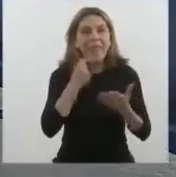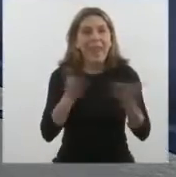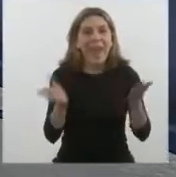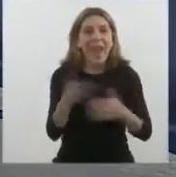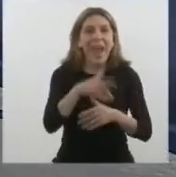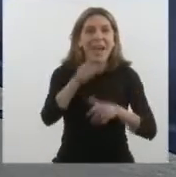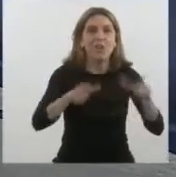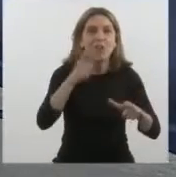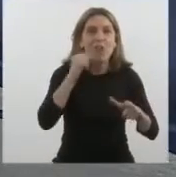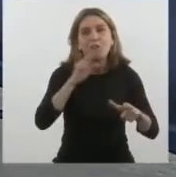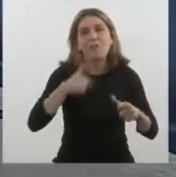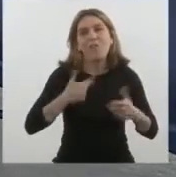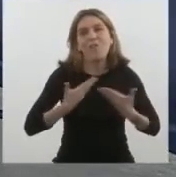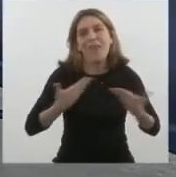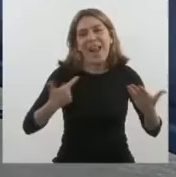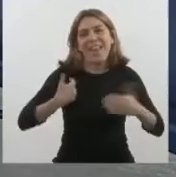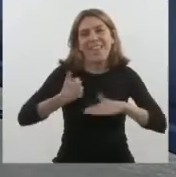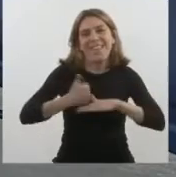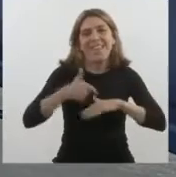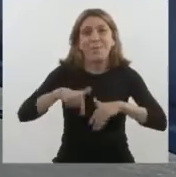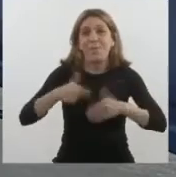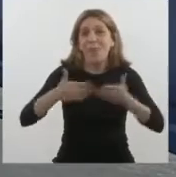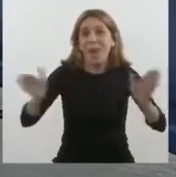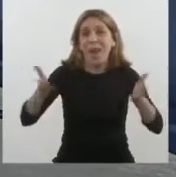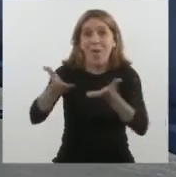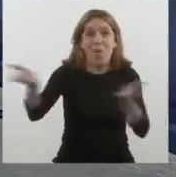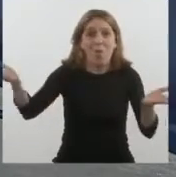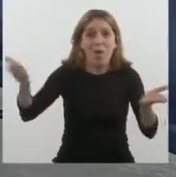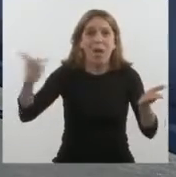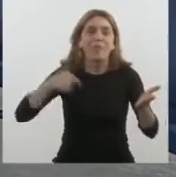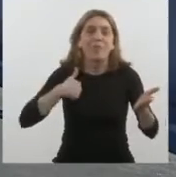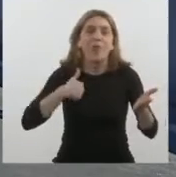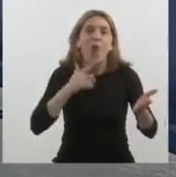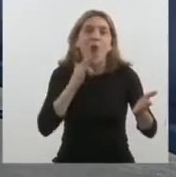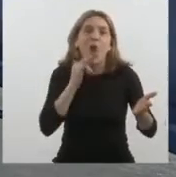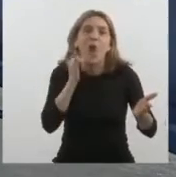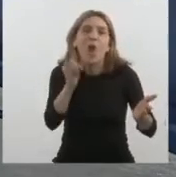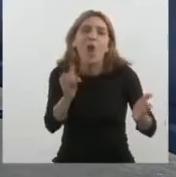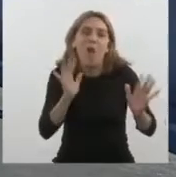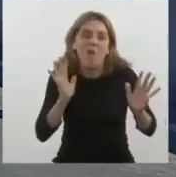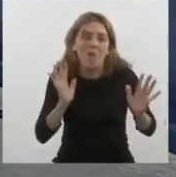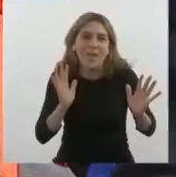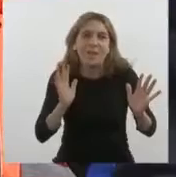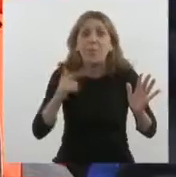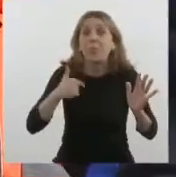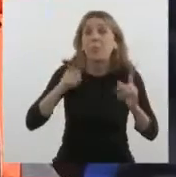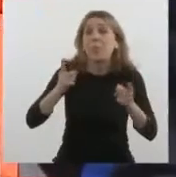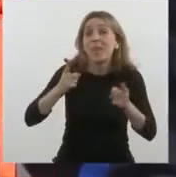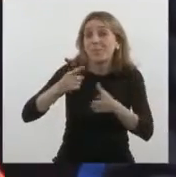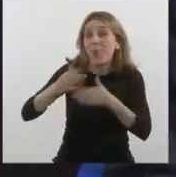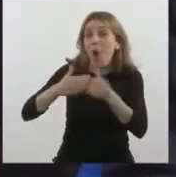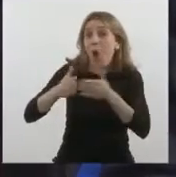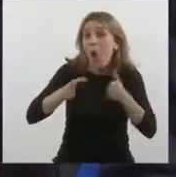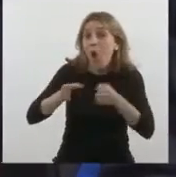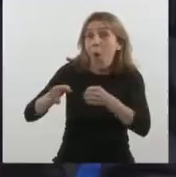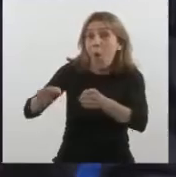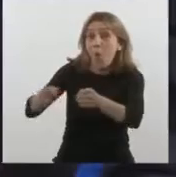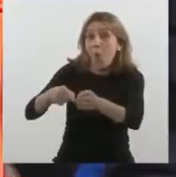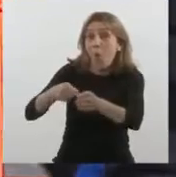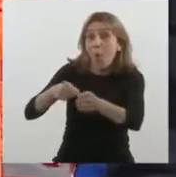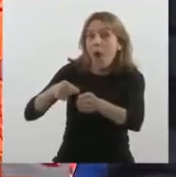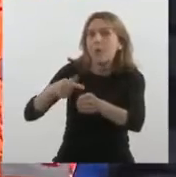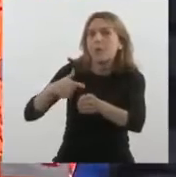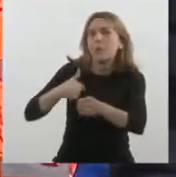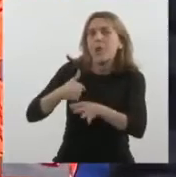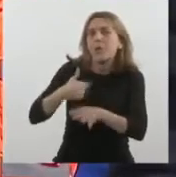Feliz de estar acá inaugurando esta obra. Quiero hacer una confesión. Es una obra que para mí tiene un